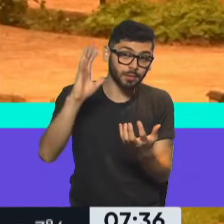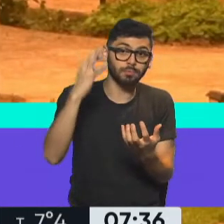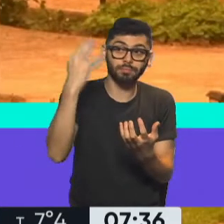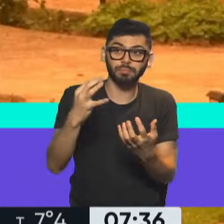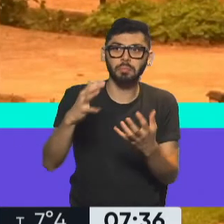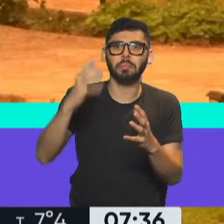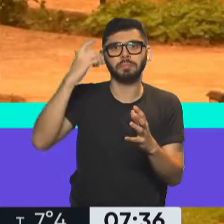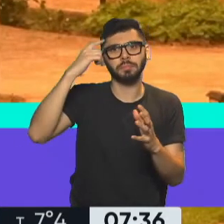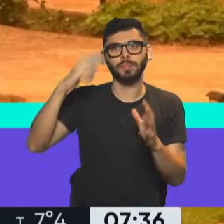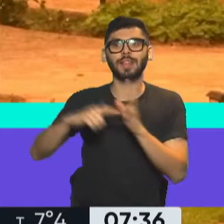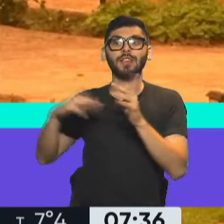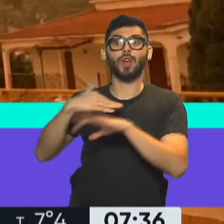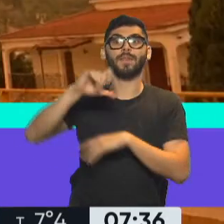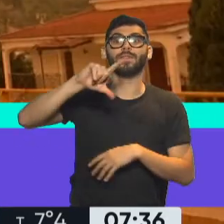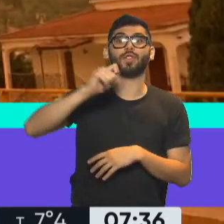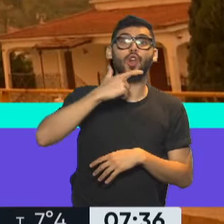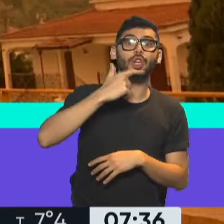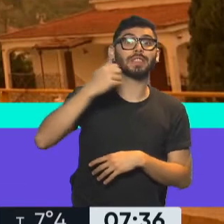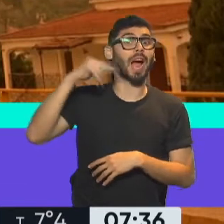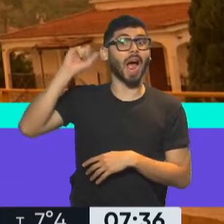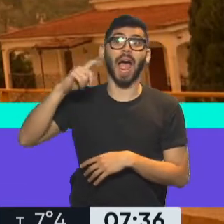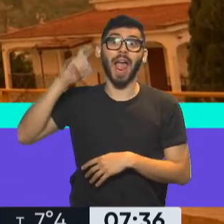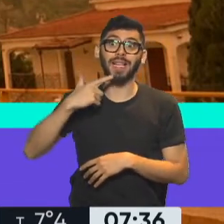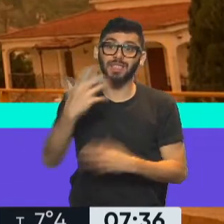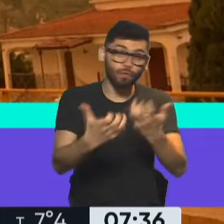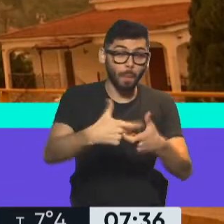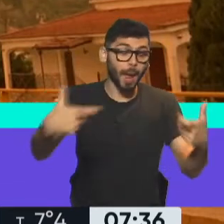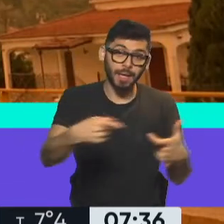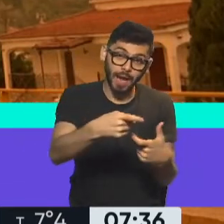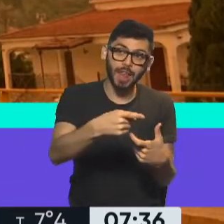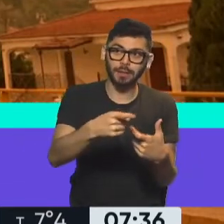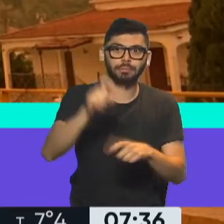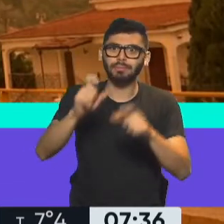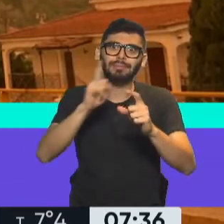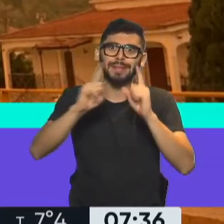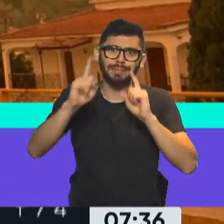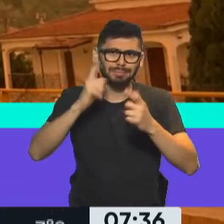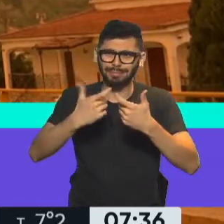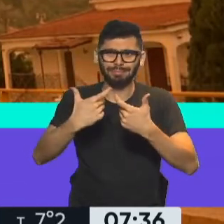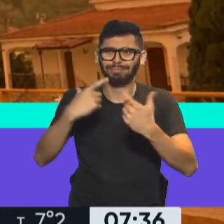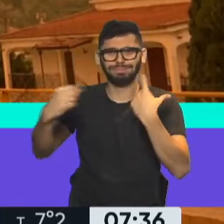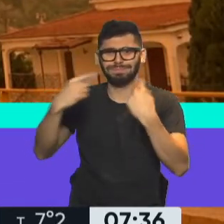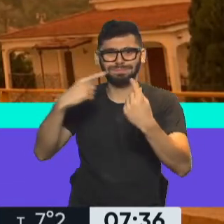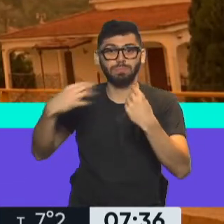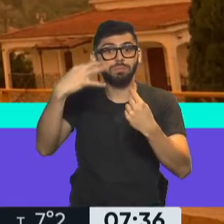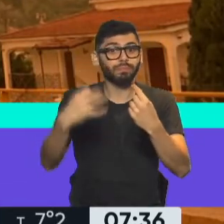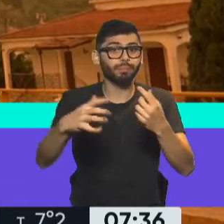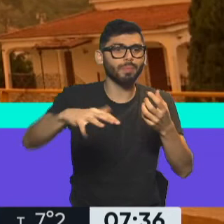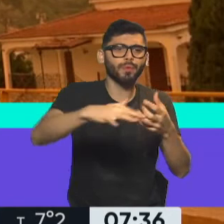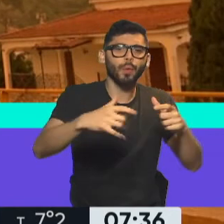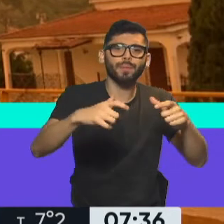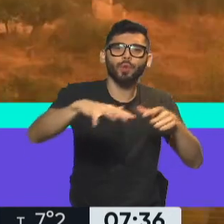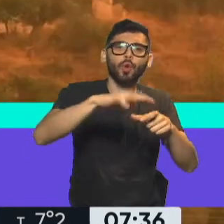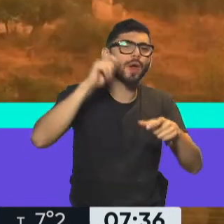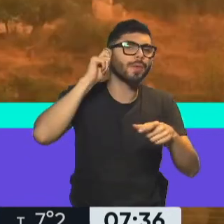Los Ángeles. Miles de personas huyen de la zona, escapando del avance de las llamas que ya destruyó el histórico poblado de